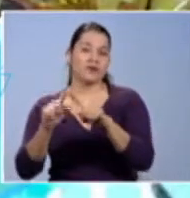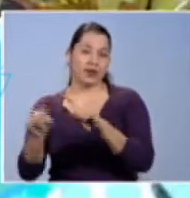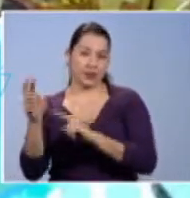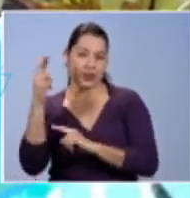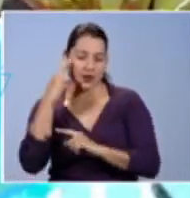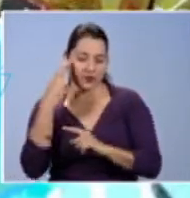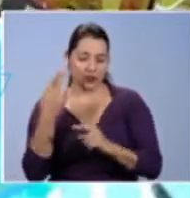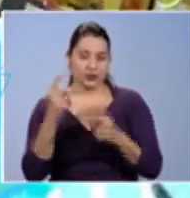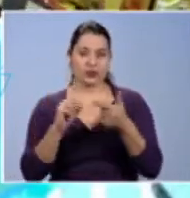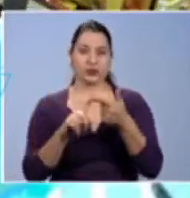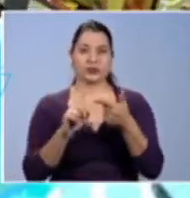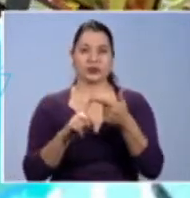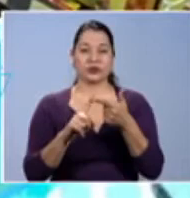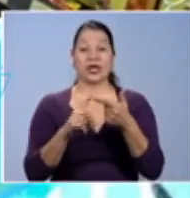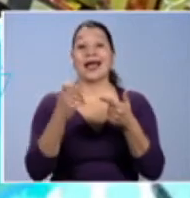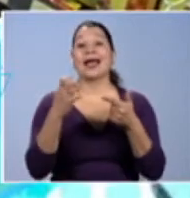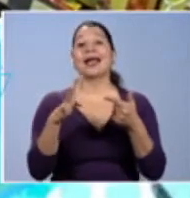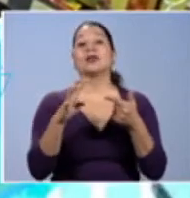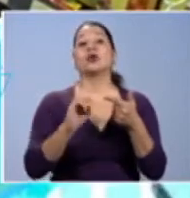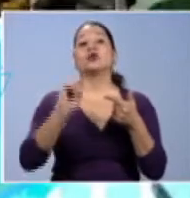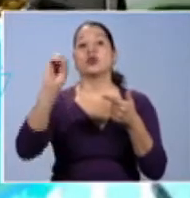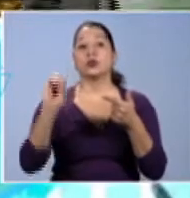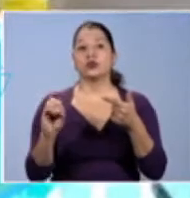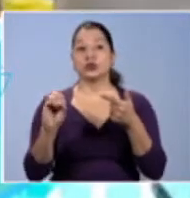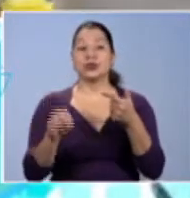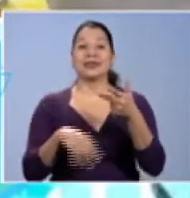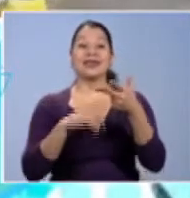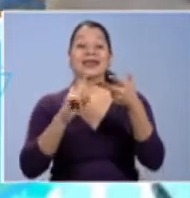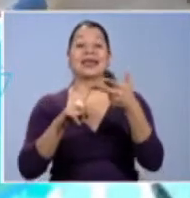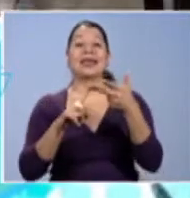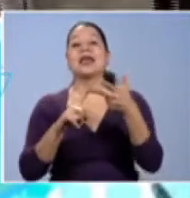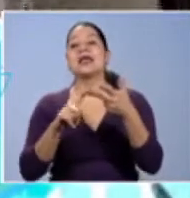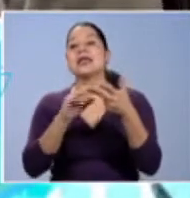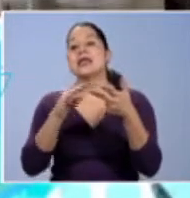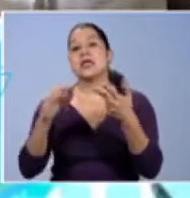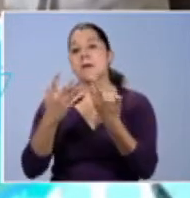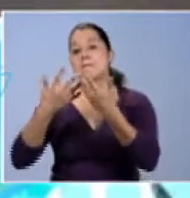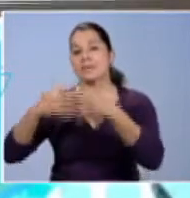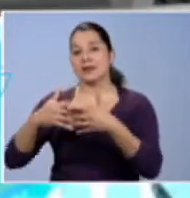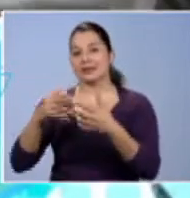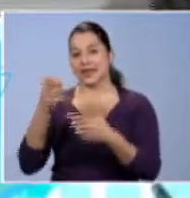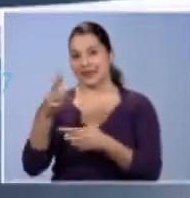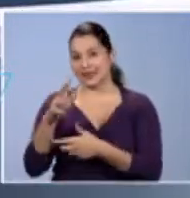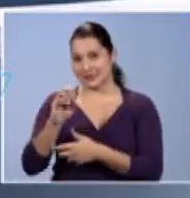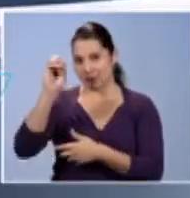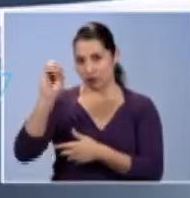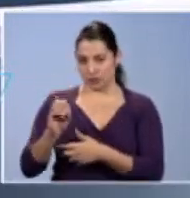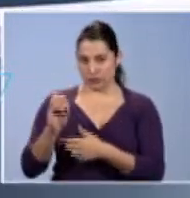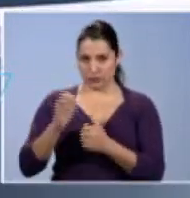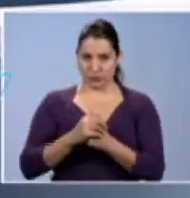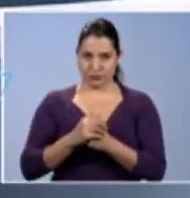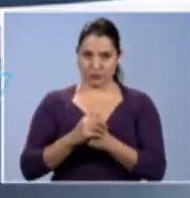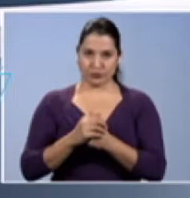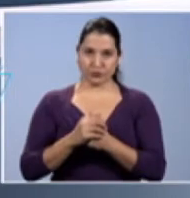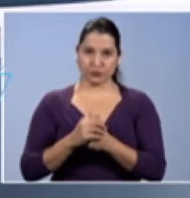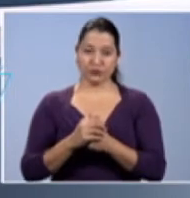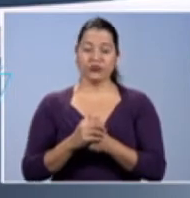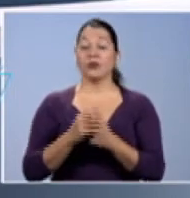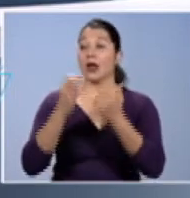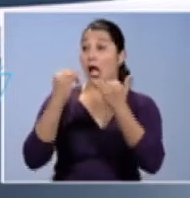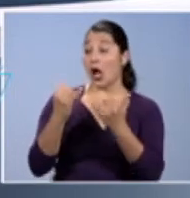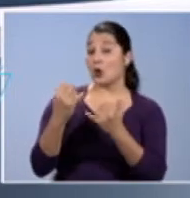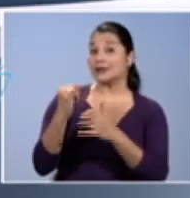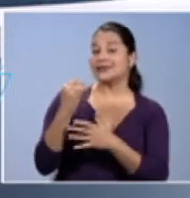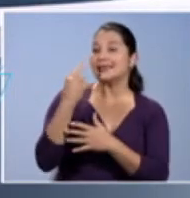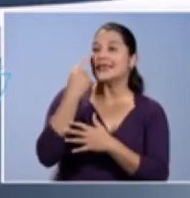que influyen en esto, con un 14%, y la parte de manufactura con un 13%. Ahora bien, si lo vemos en el